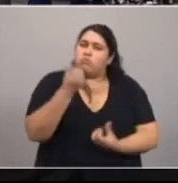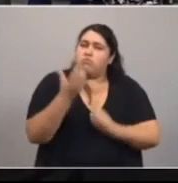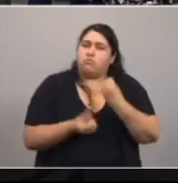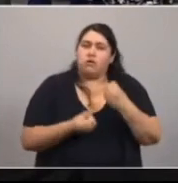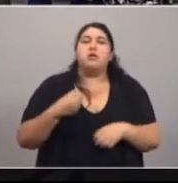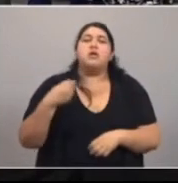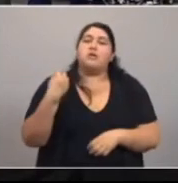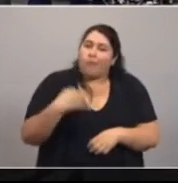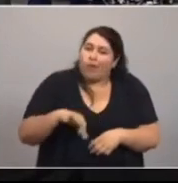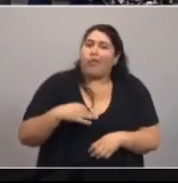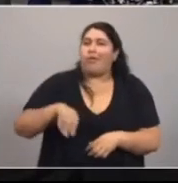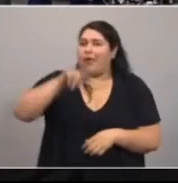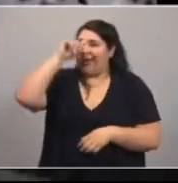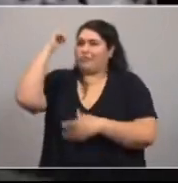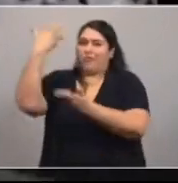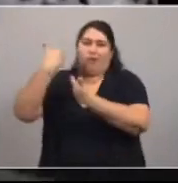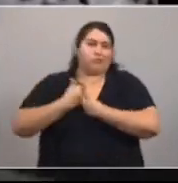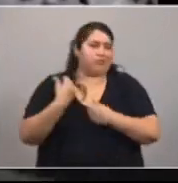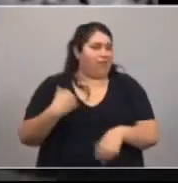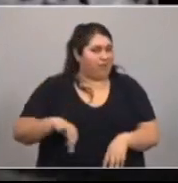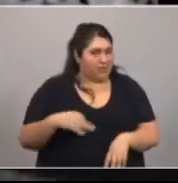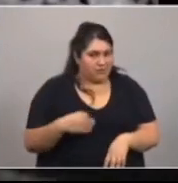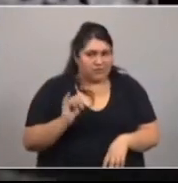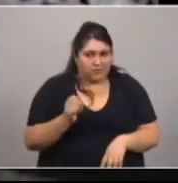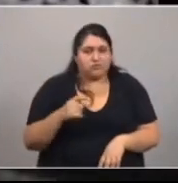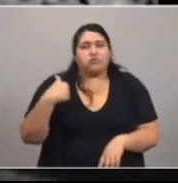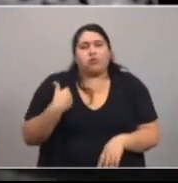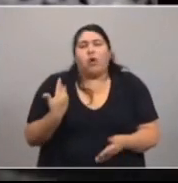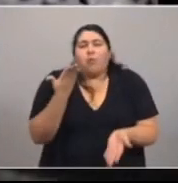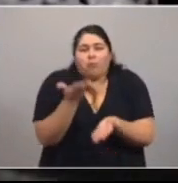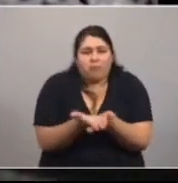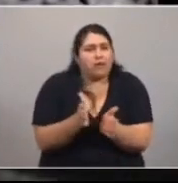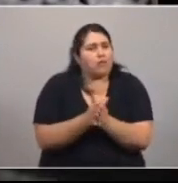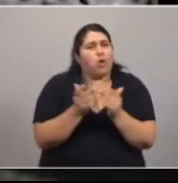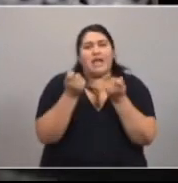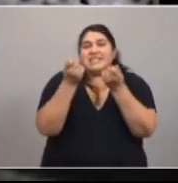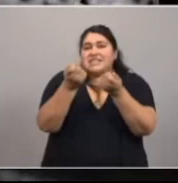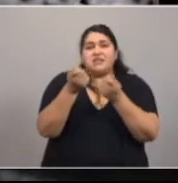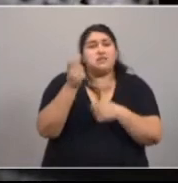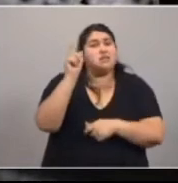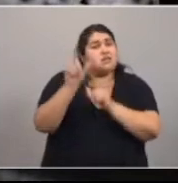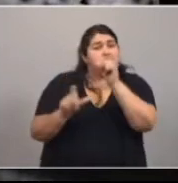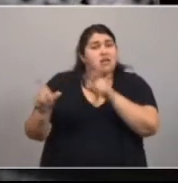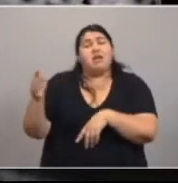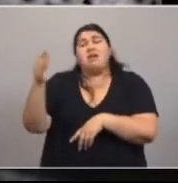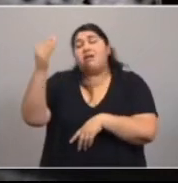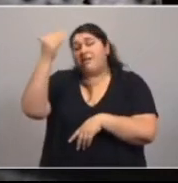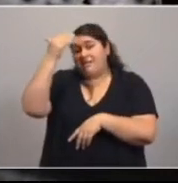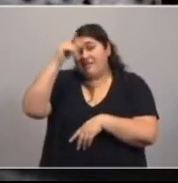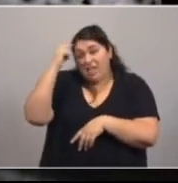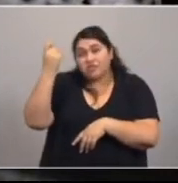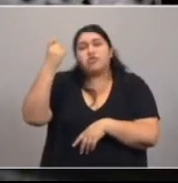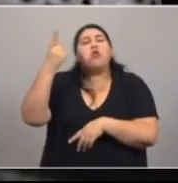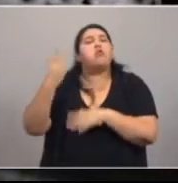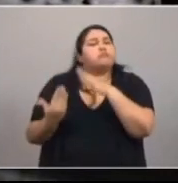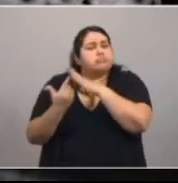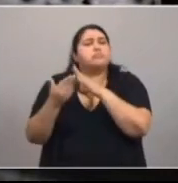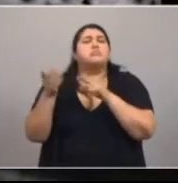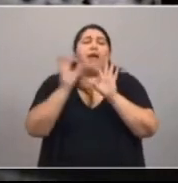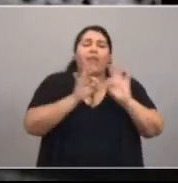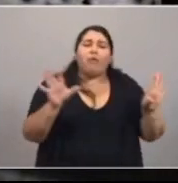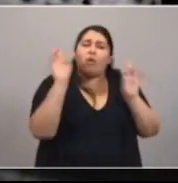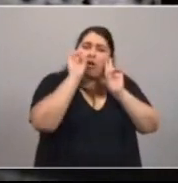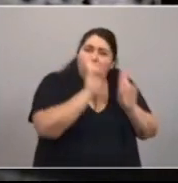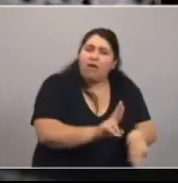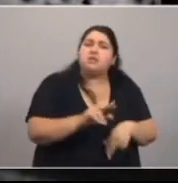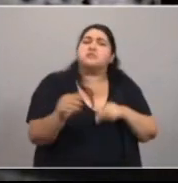quiero pedir y exigir, les diría, a las autoridades nacionales que respeten la democracia, que respeten la Constitución, que respeten la libertad